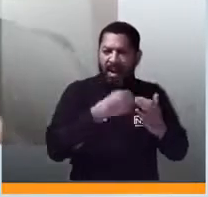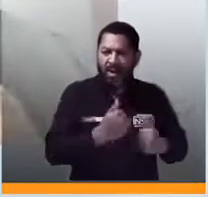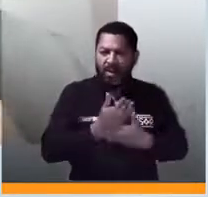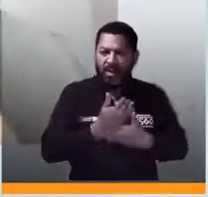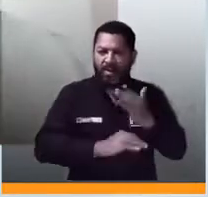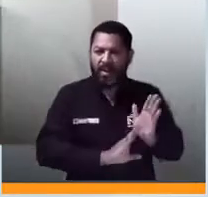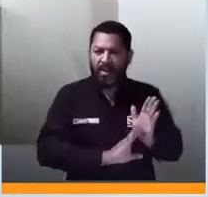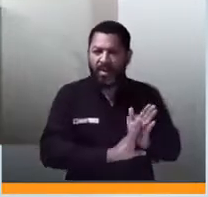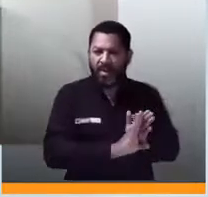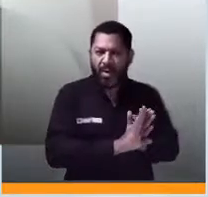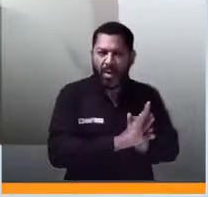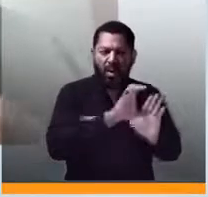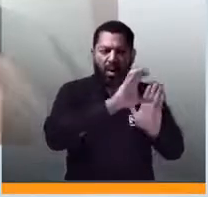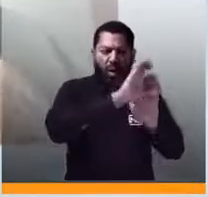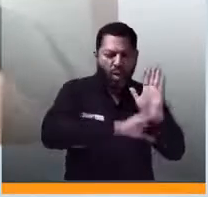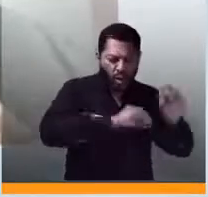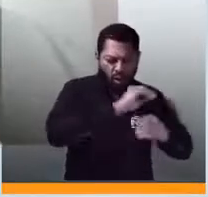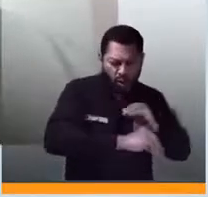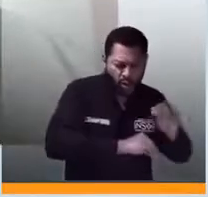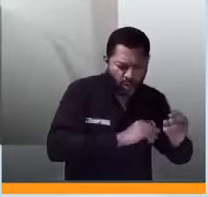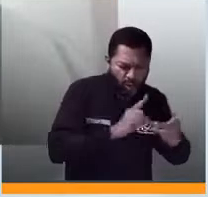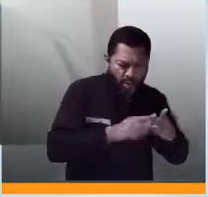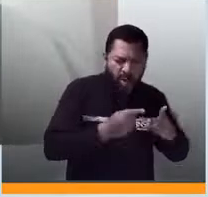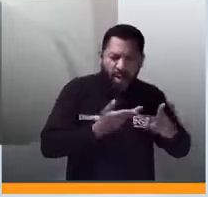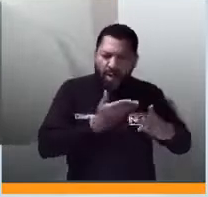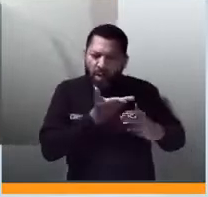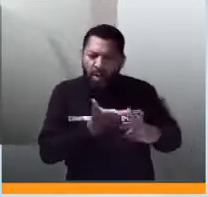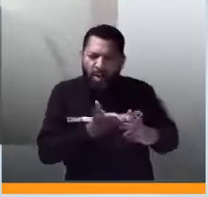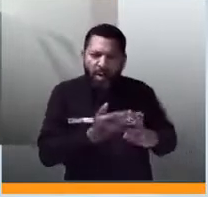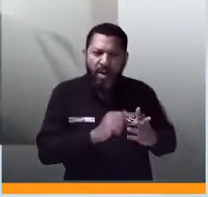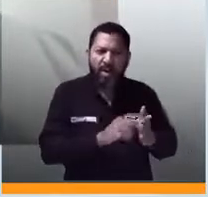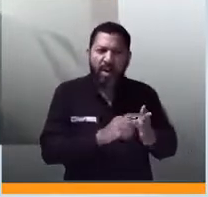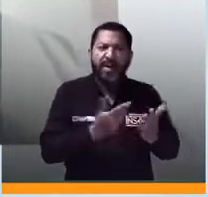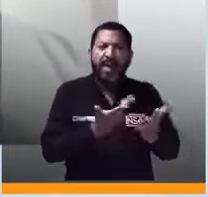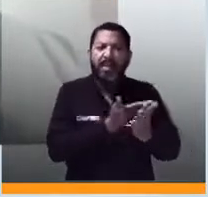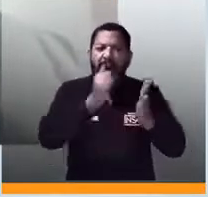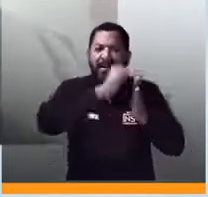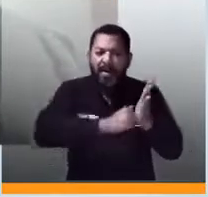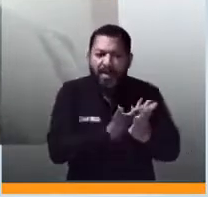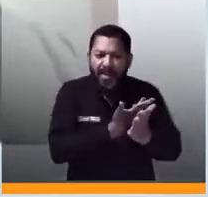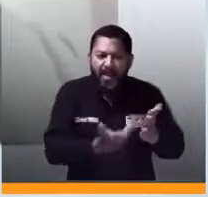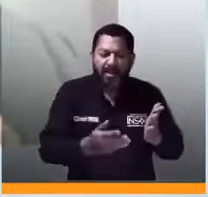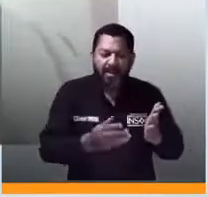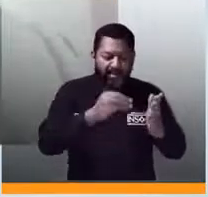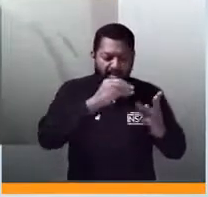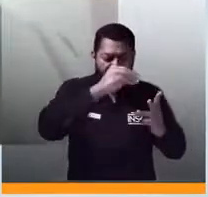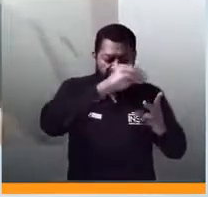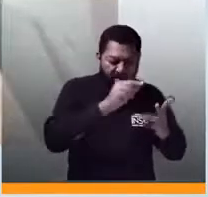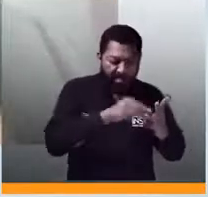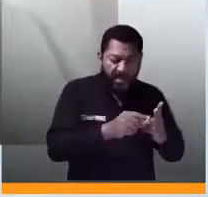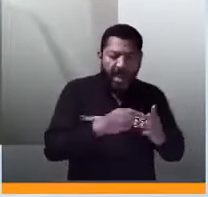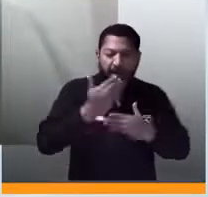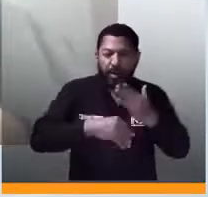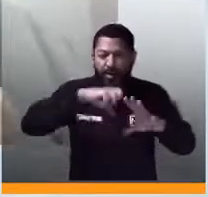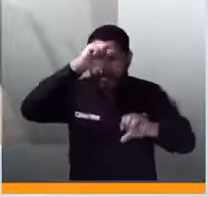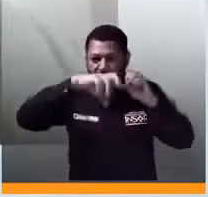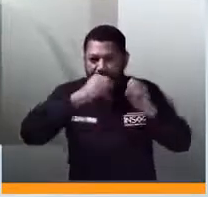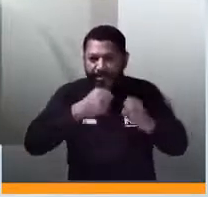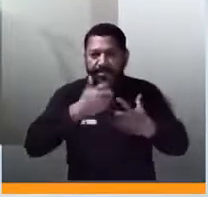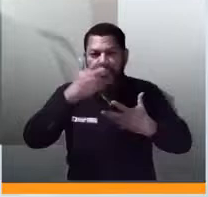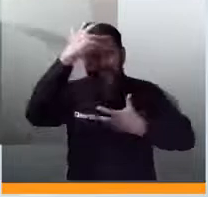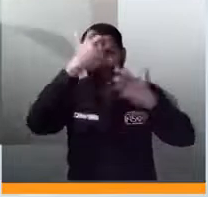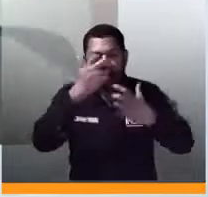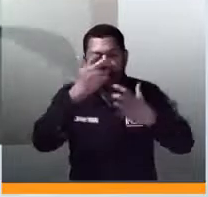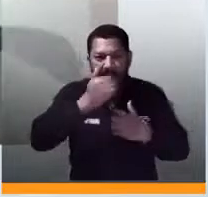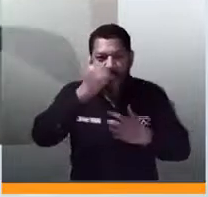desarrollo curricular, en una propuesta de sílabus, en unos procesos de aprendizaje, de docencia, de